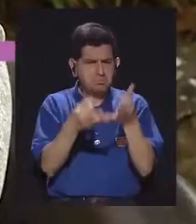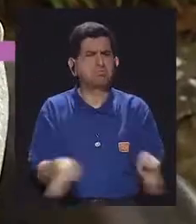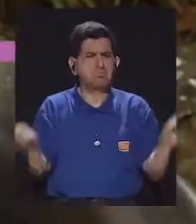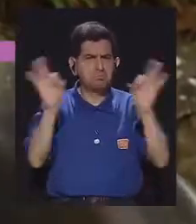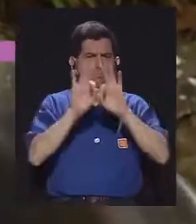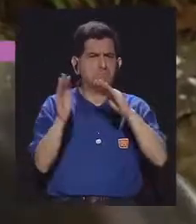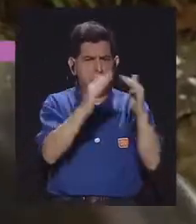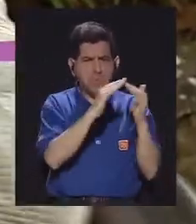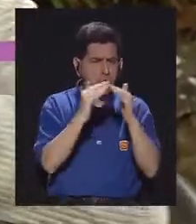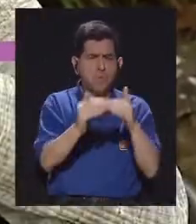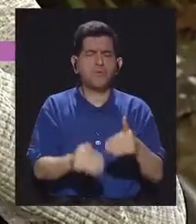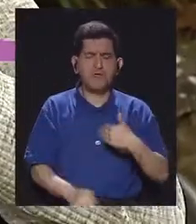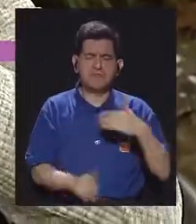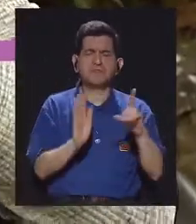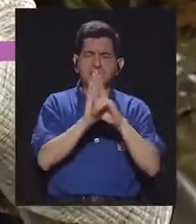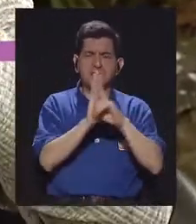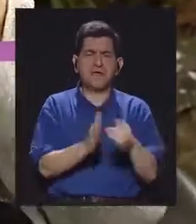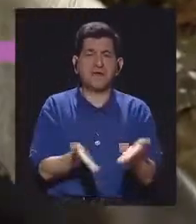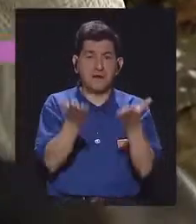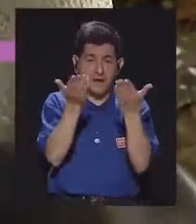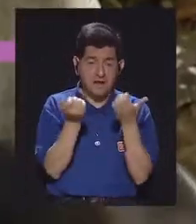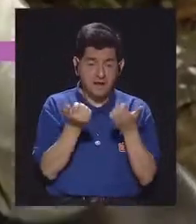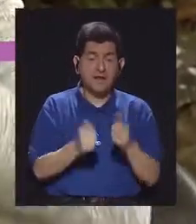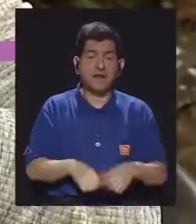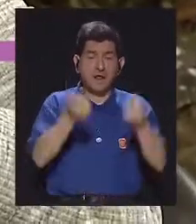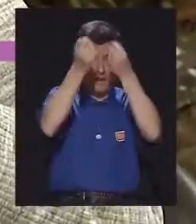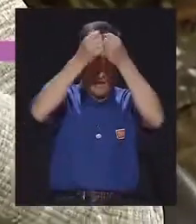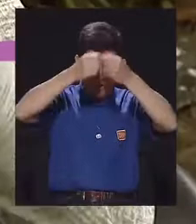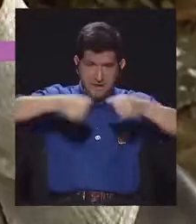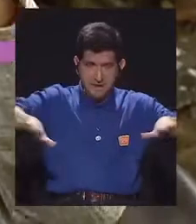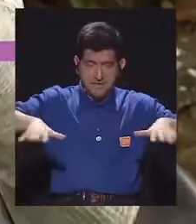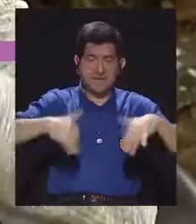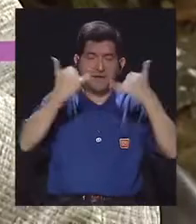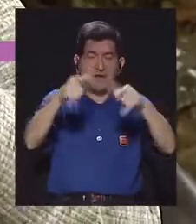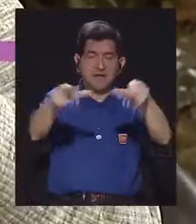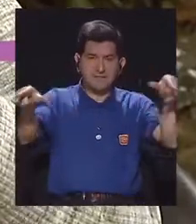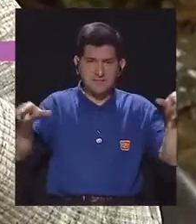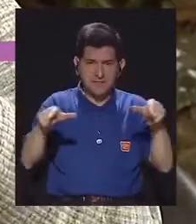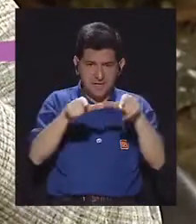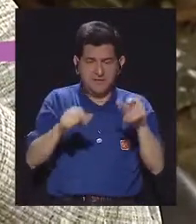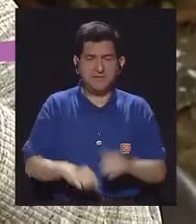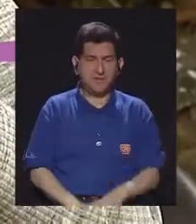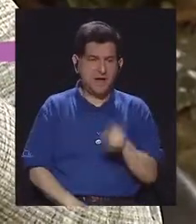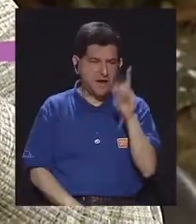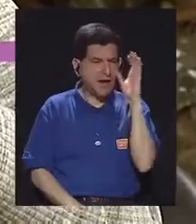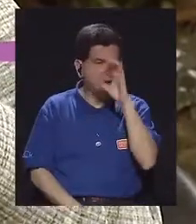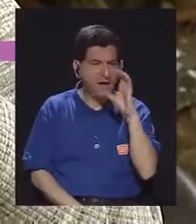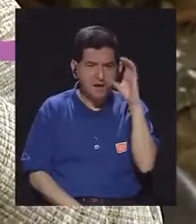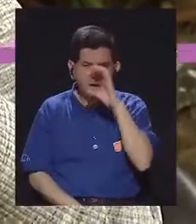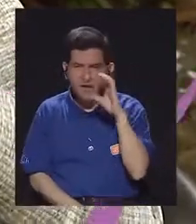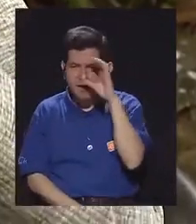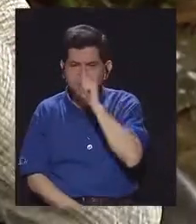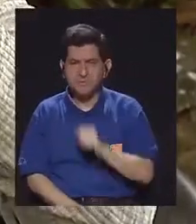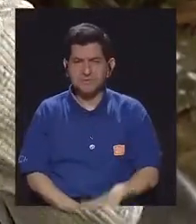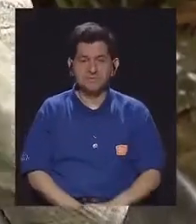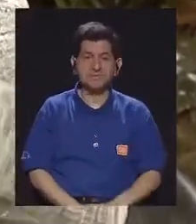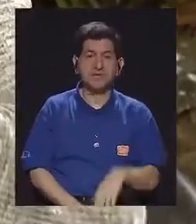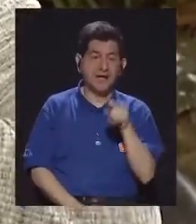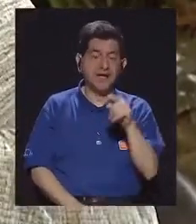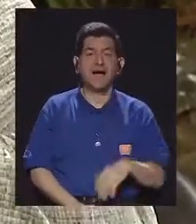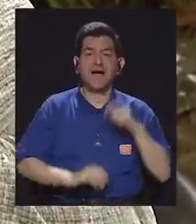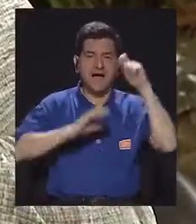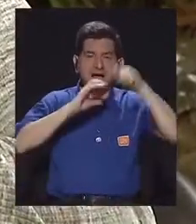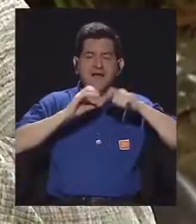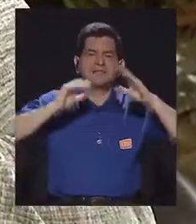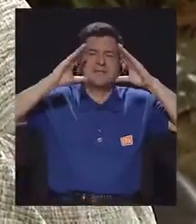la pena, la comunidad se lo merece, y es que queremos llevar a la sabana, ya tenemos una zona ahí que fuimos a buscar, cine en la